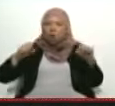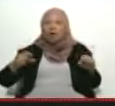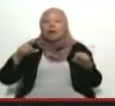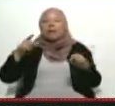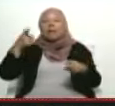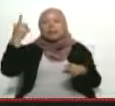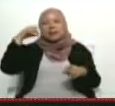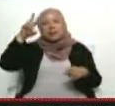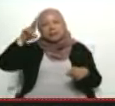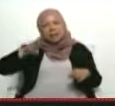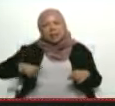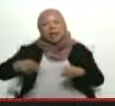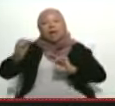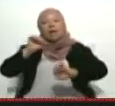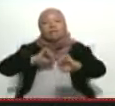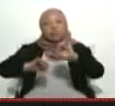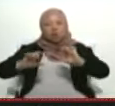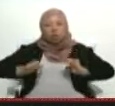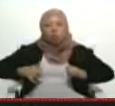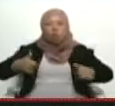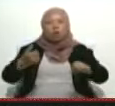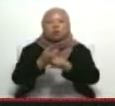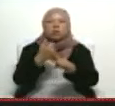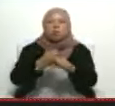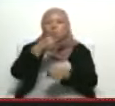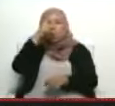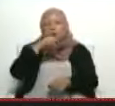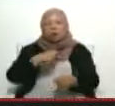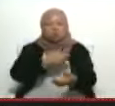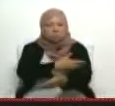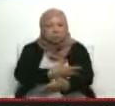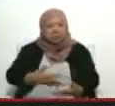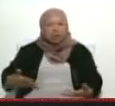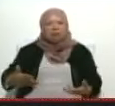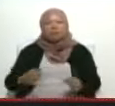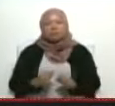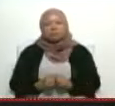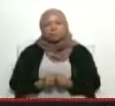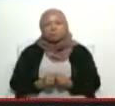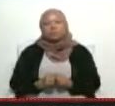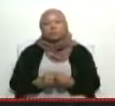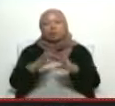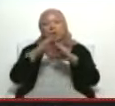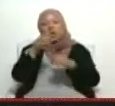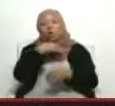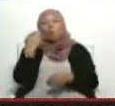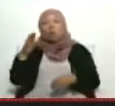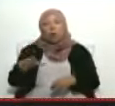días para evitar que arrancase este año con un baño de sangre, y que todos están